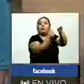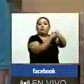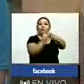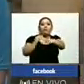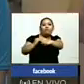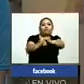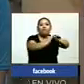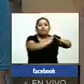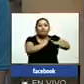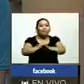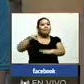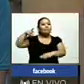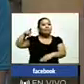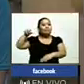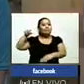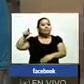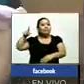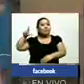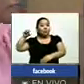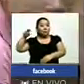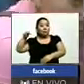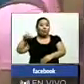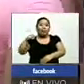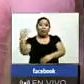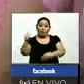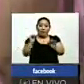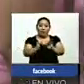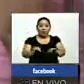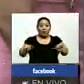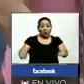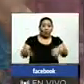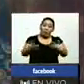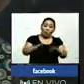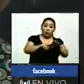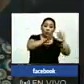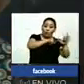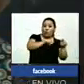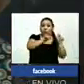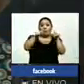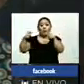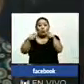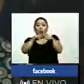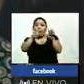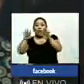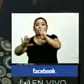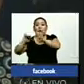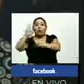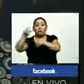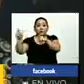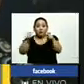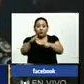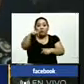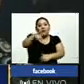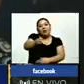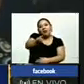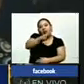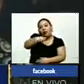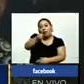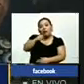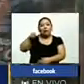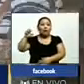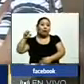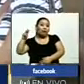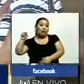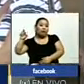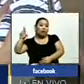del papiloma humano, que debe ser aplicado para los menores entre los 9 y 14 años de edad. Este es un informe de